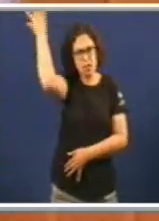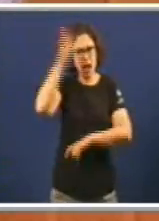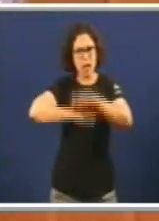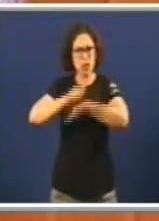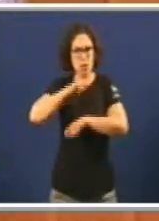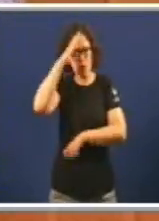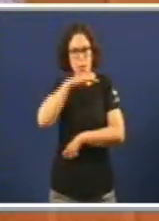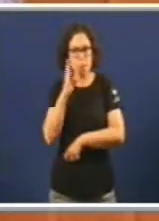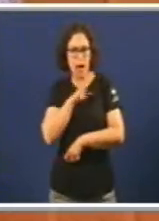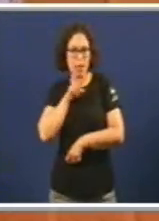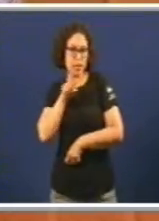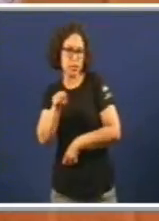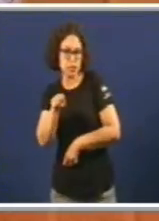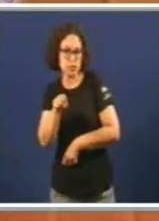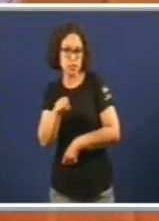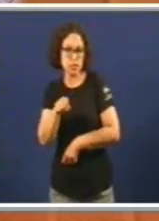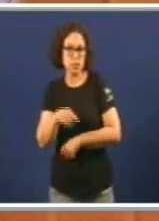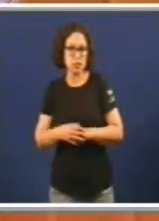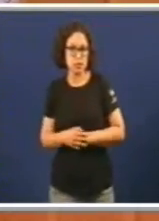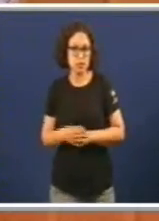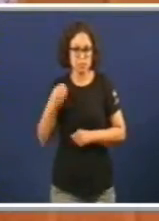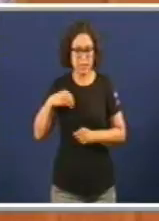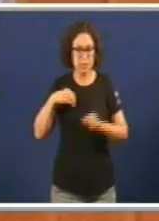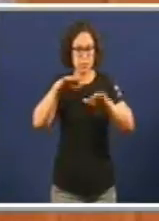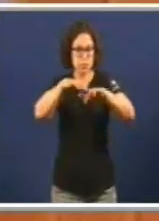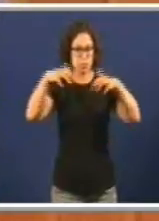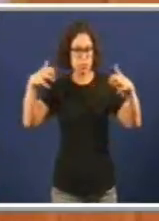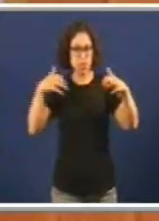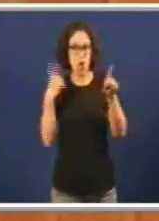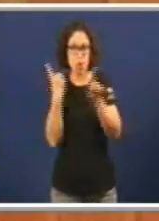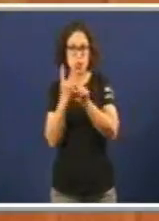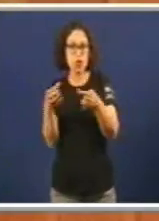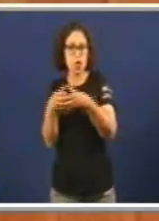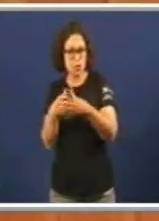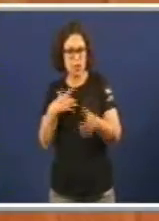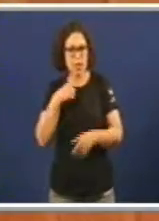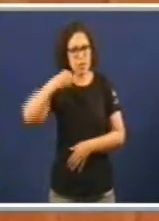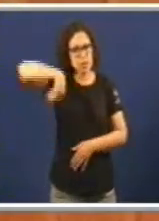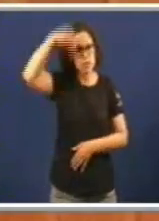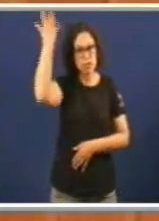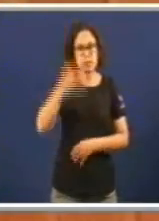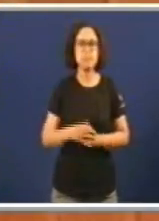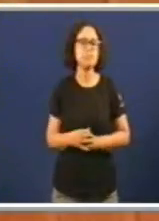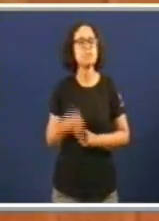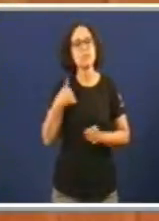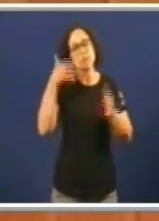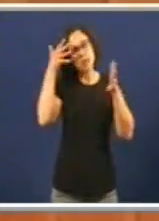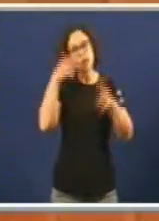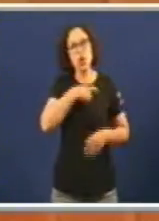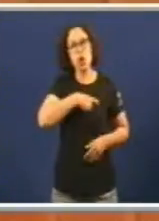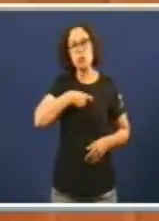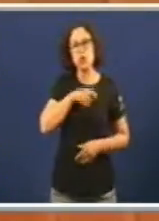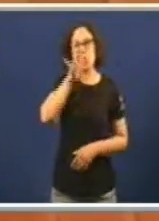que conforman neste arco parlamentar a oposición. Eu fixen unha recomendación dun libro outro día na Comisión